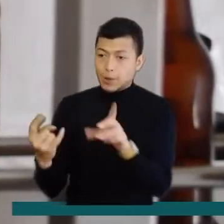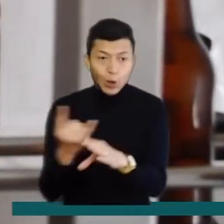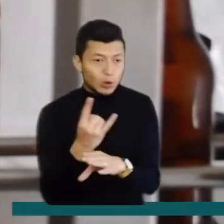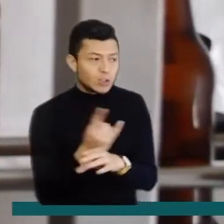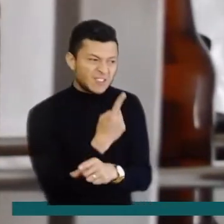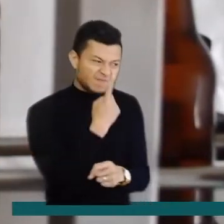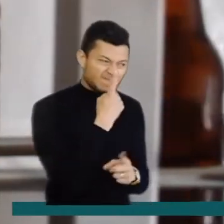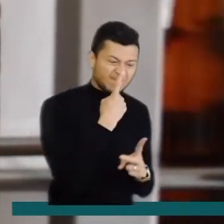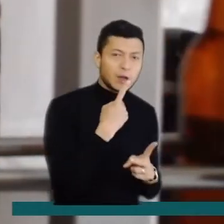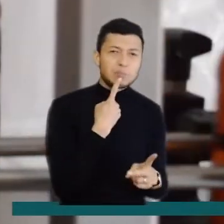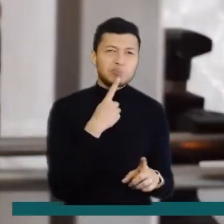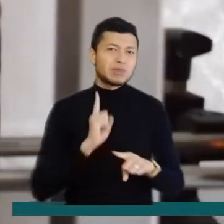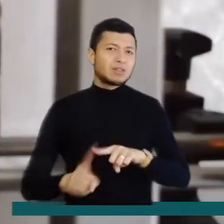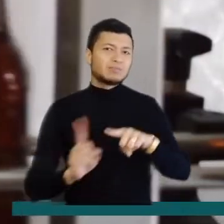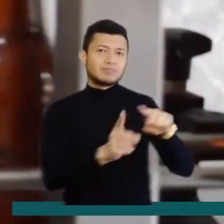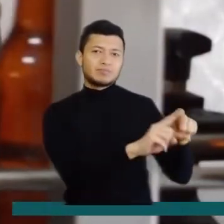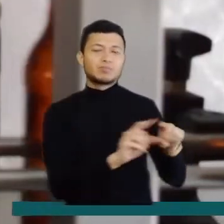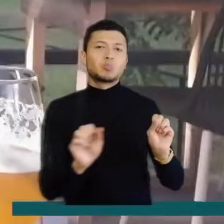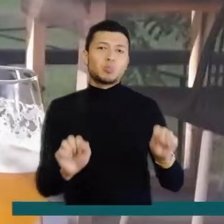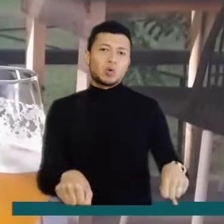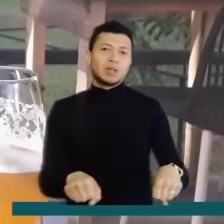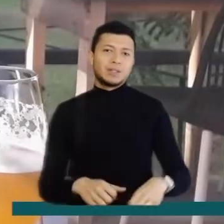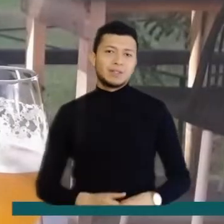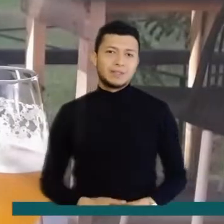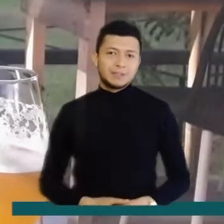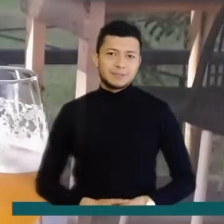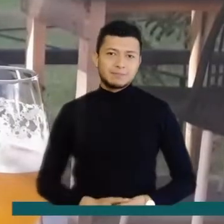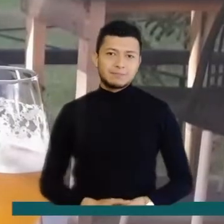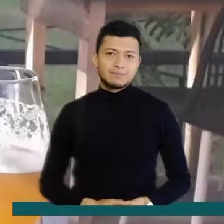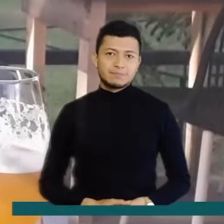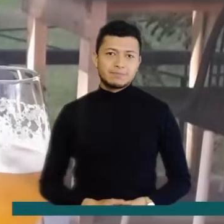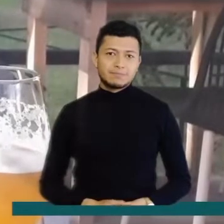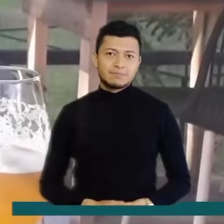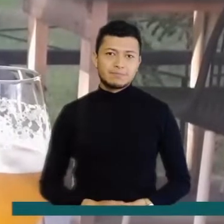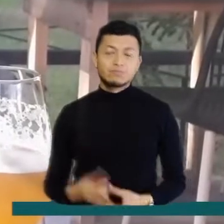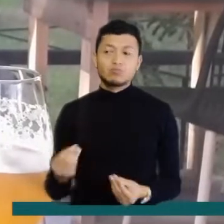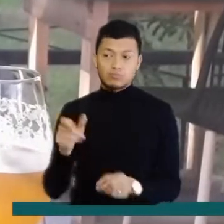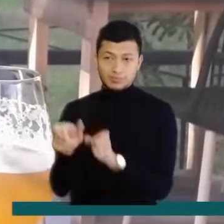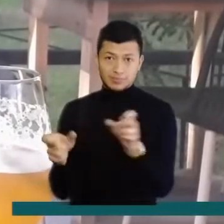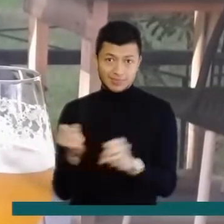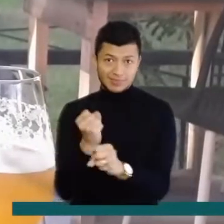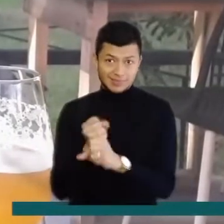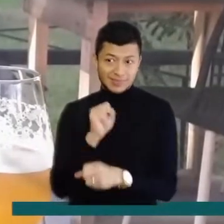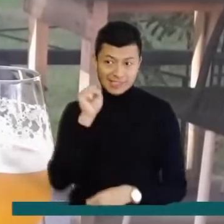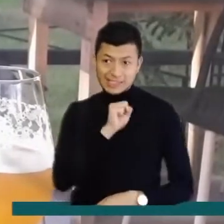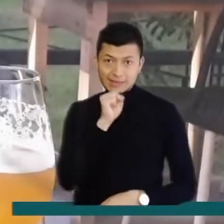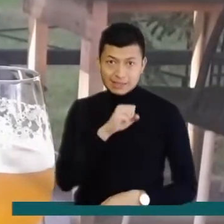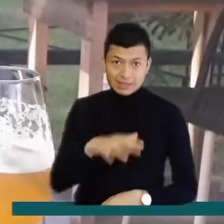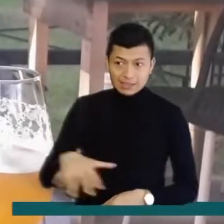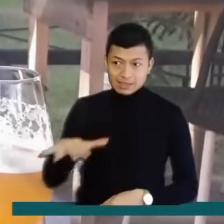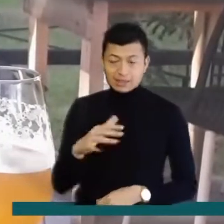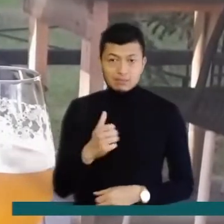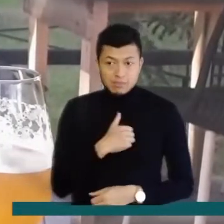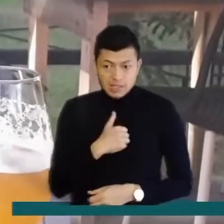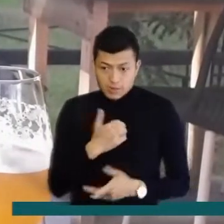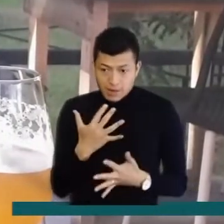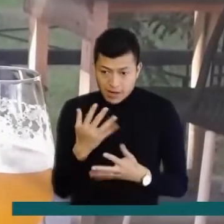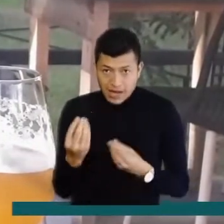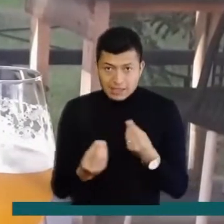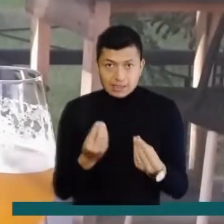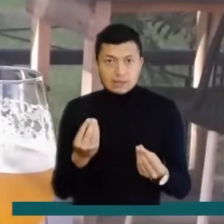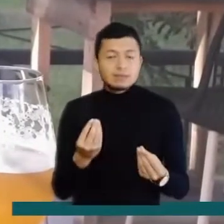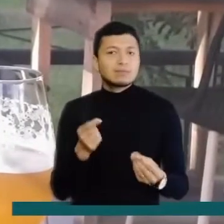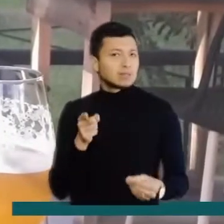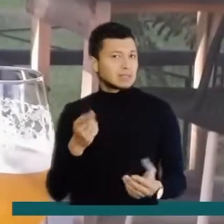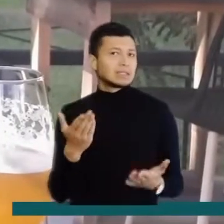oportunidad de explorar alternativas de sabores. Digamos, muchas personas trabajando en el tema de la cervecería artesanal, y